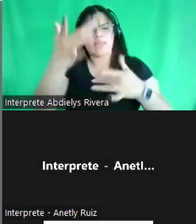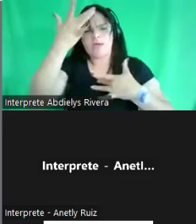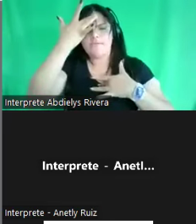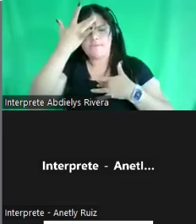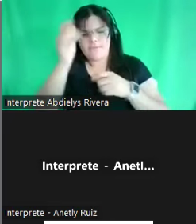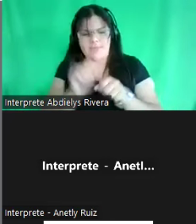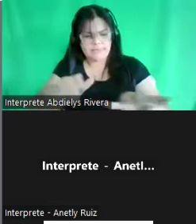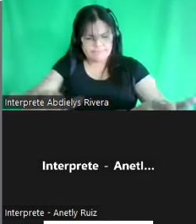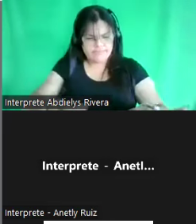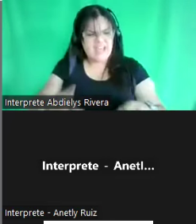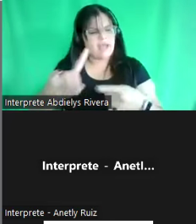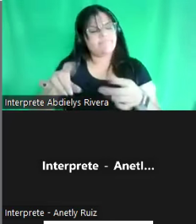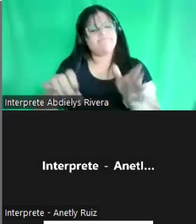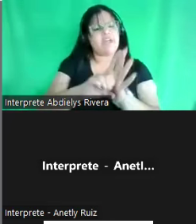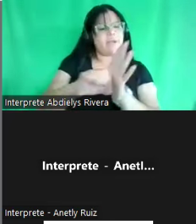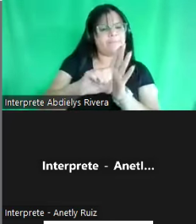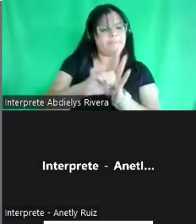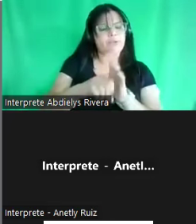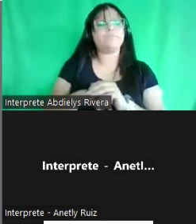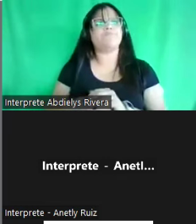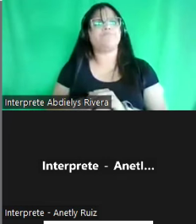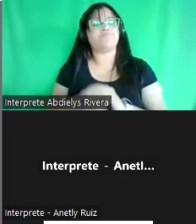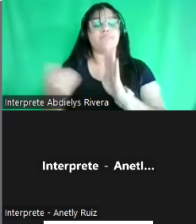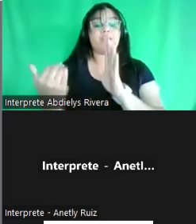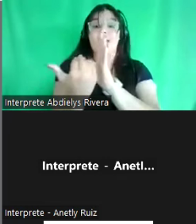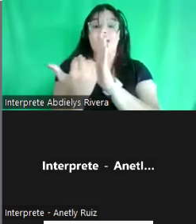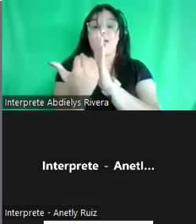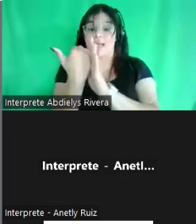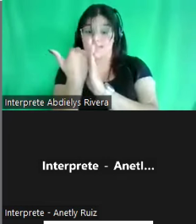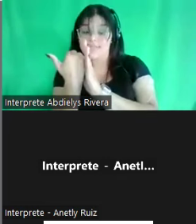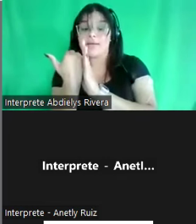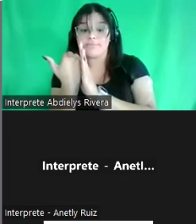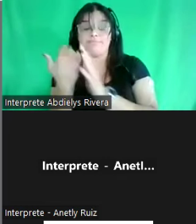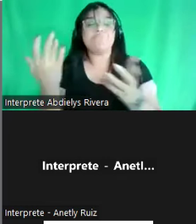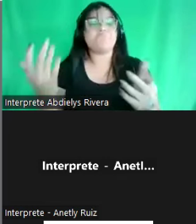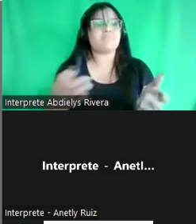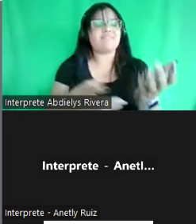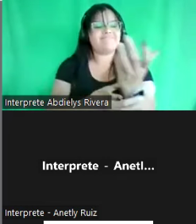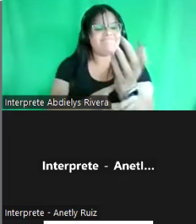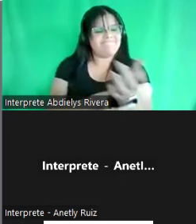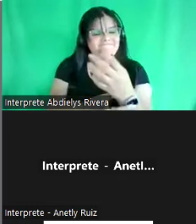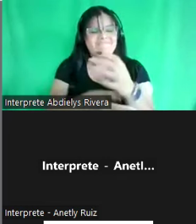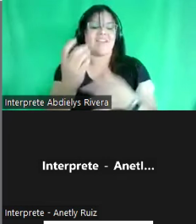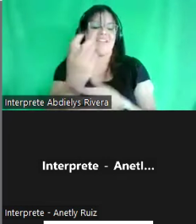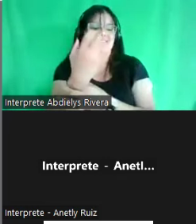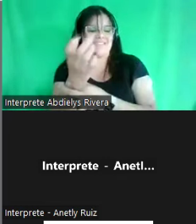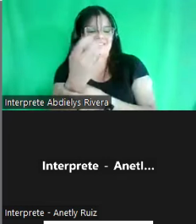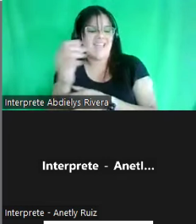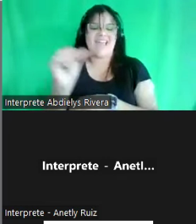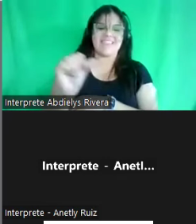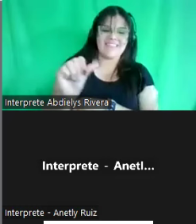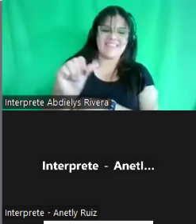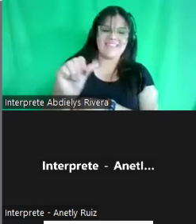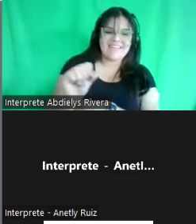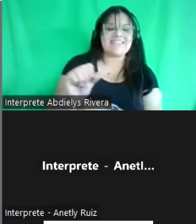por ejemplo, cáncer, artritis reumatoide. Esas son enfermedades que incapacitan